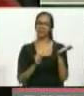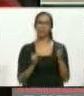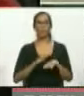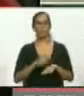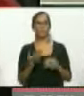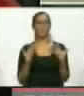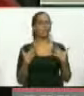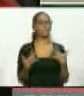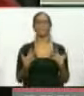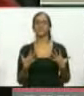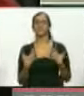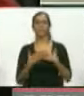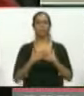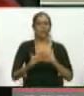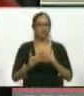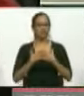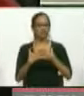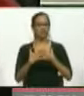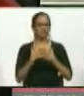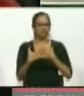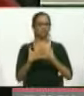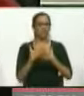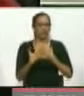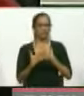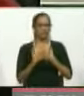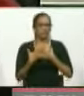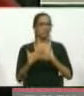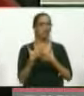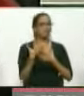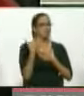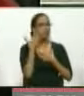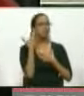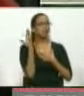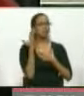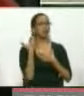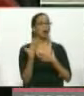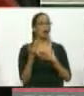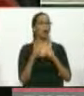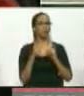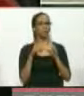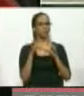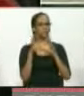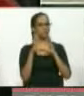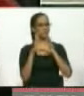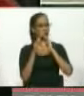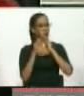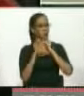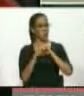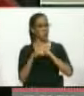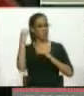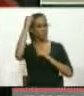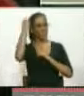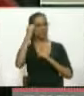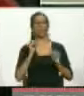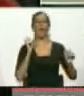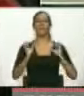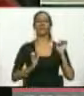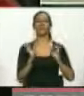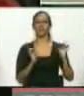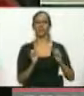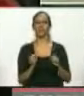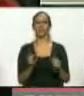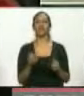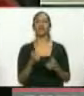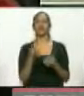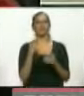anda como desesperado con palpitaciones sentimentales por otros lados o unos lados oscuros de su pensamiento y de su emocionalidad hay